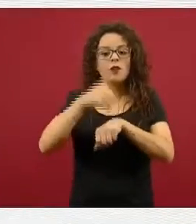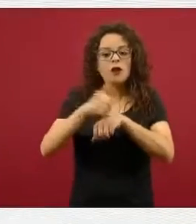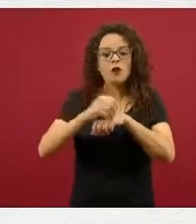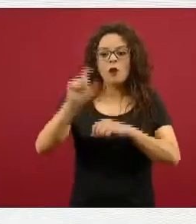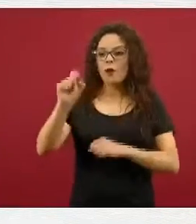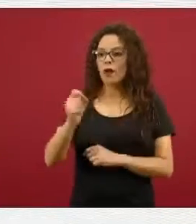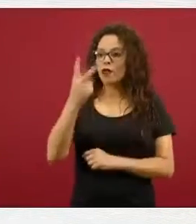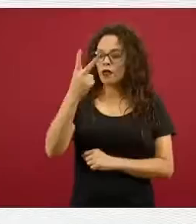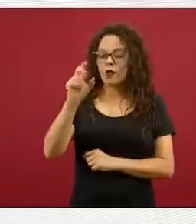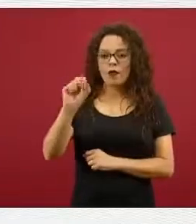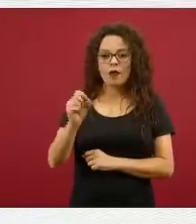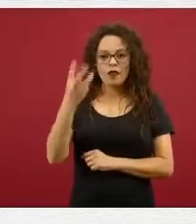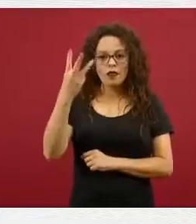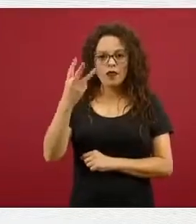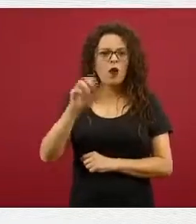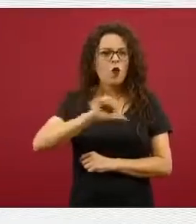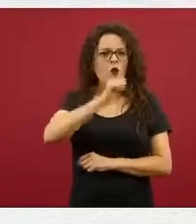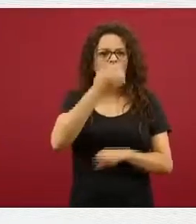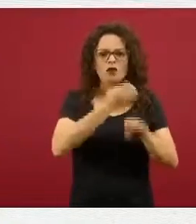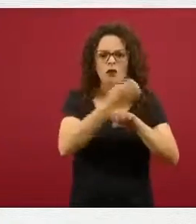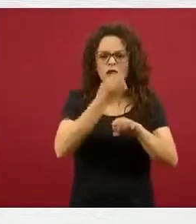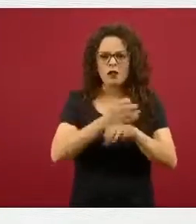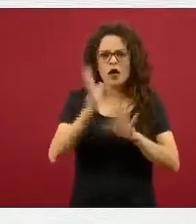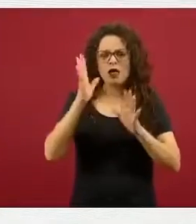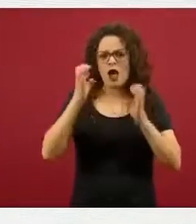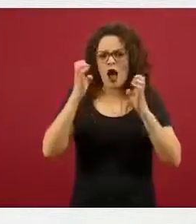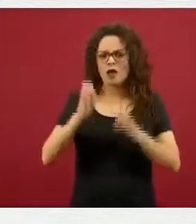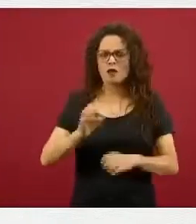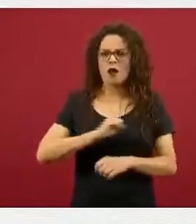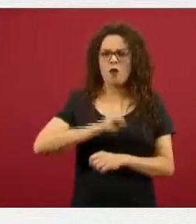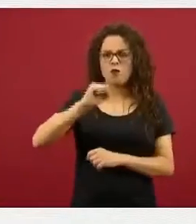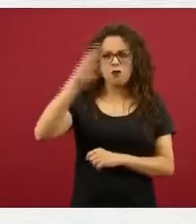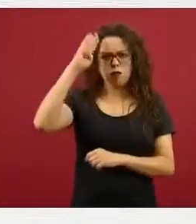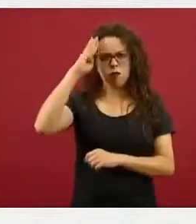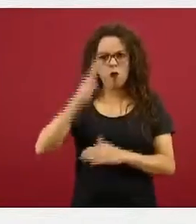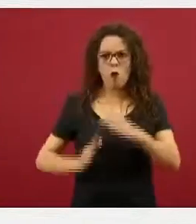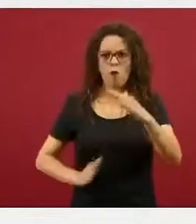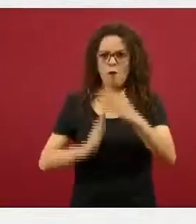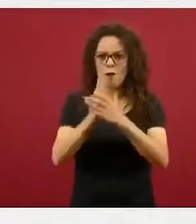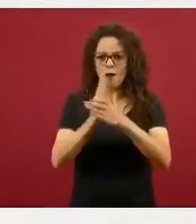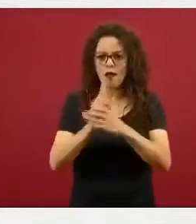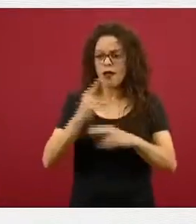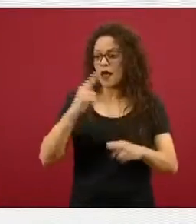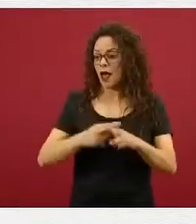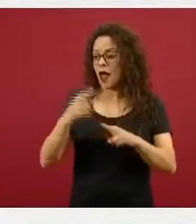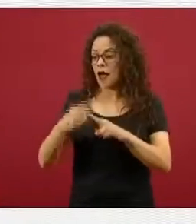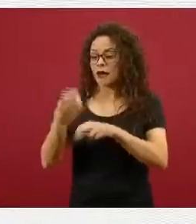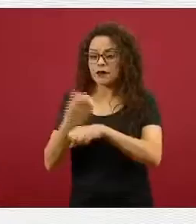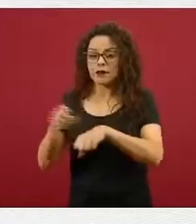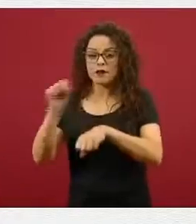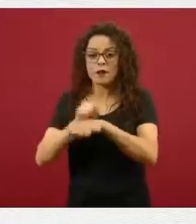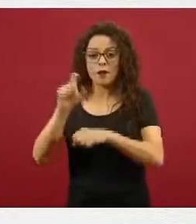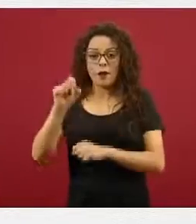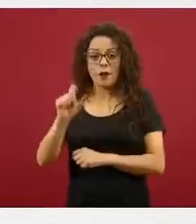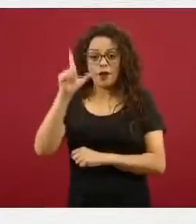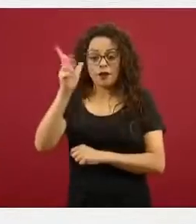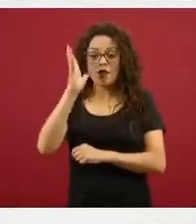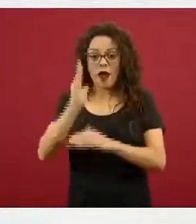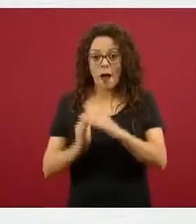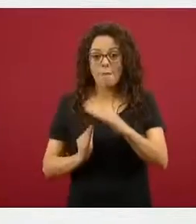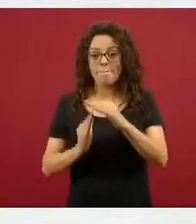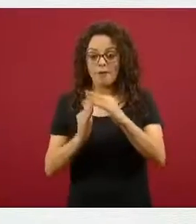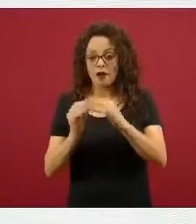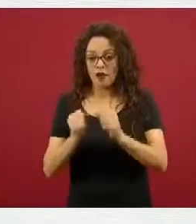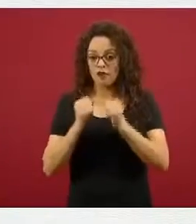22-23, cuando ya muchas otras entidades estaban en su pico máximo, y logró su pico máximo en la semana 27, y de ahí, aunque tuvo un